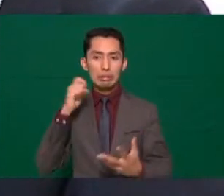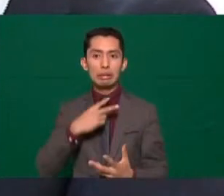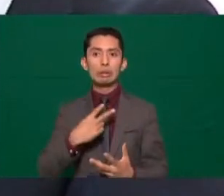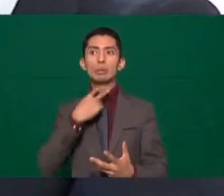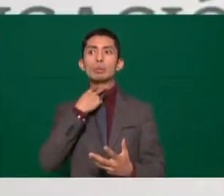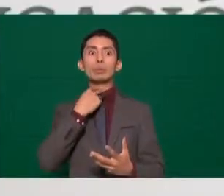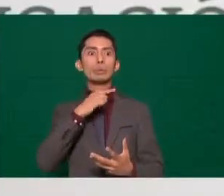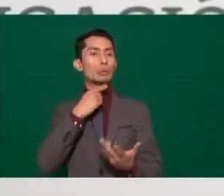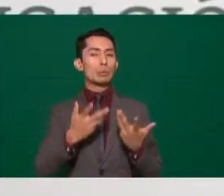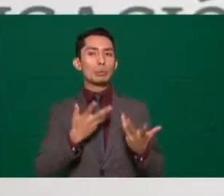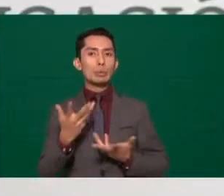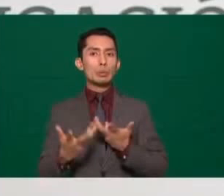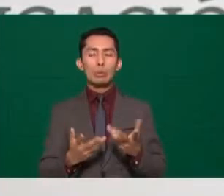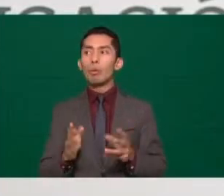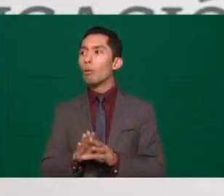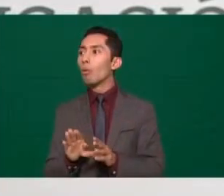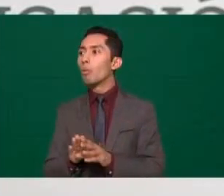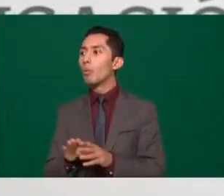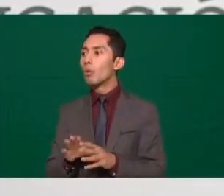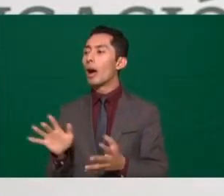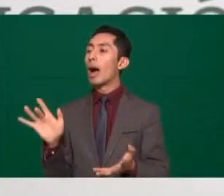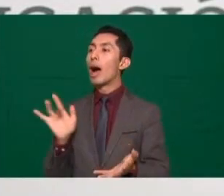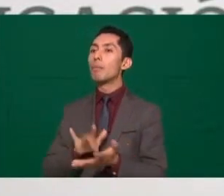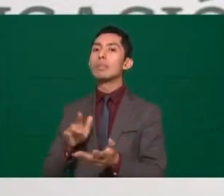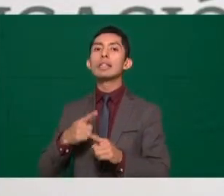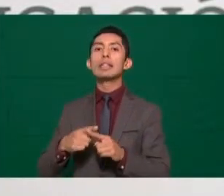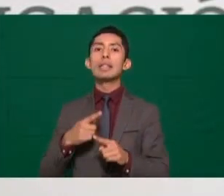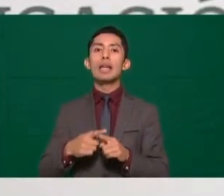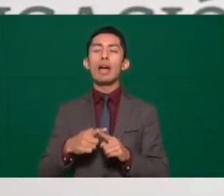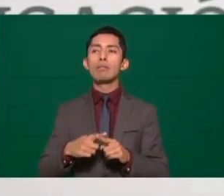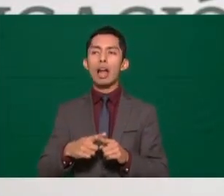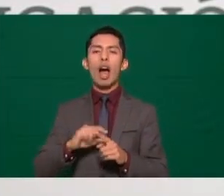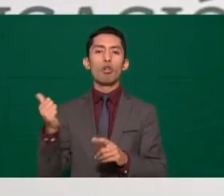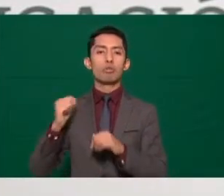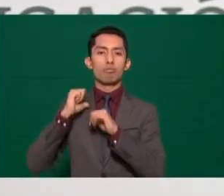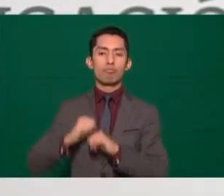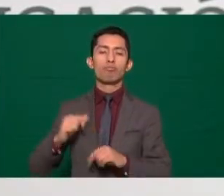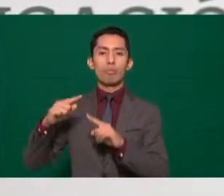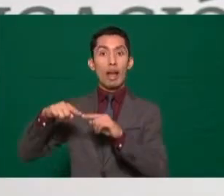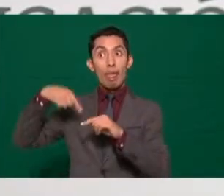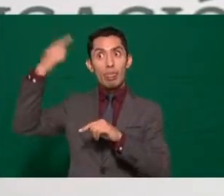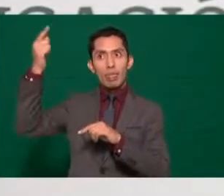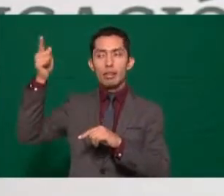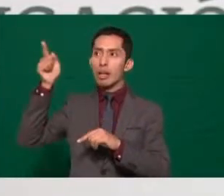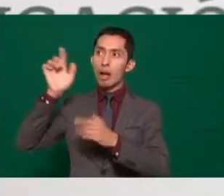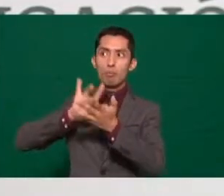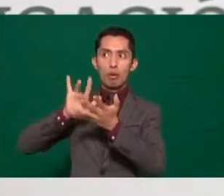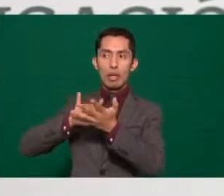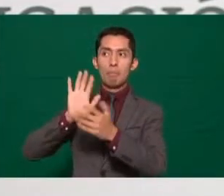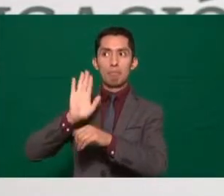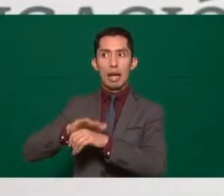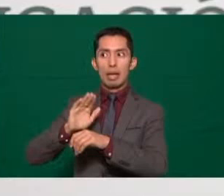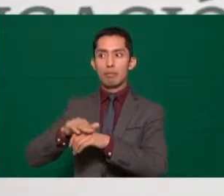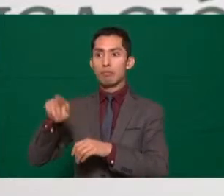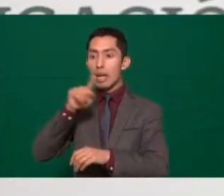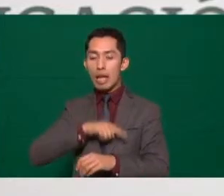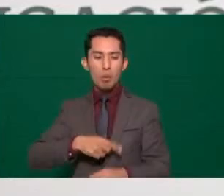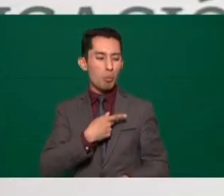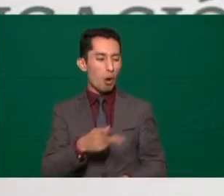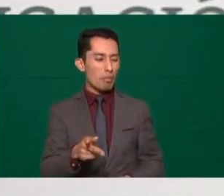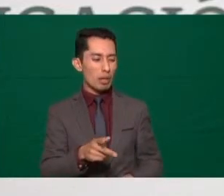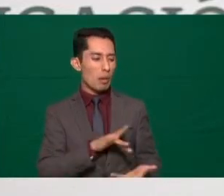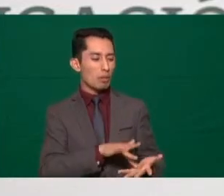Se apoyaba de inmediato a los de arriba, se les rescataba a las grandes